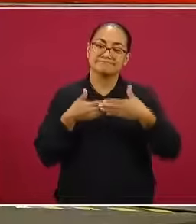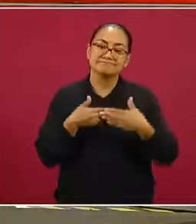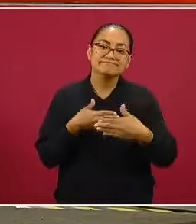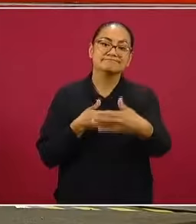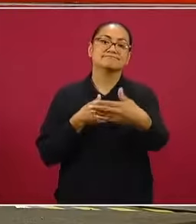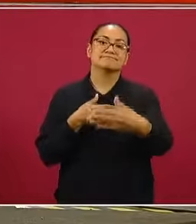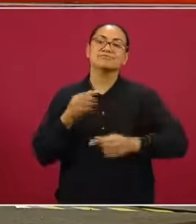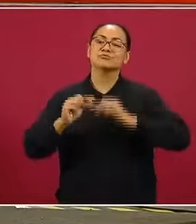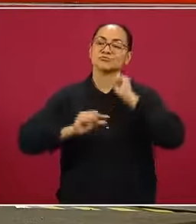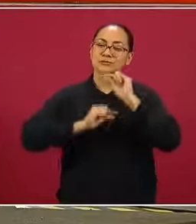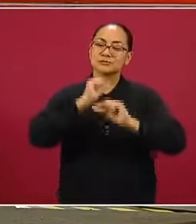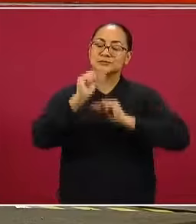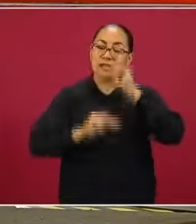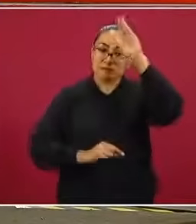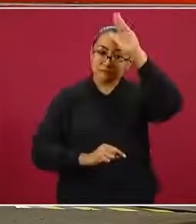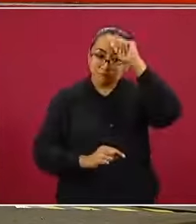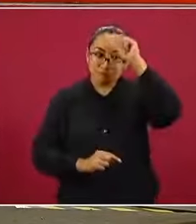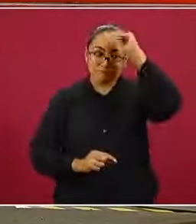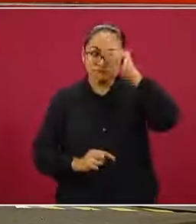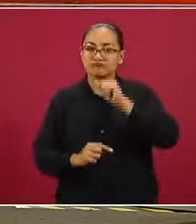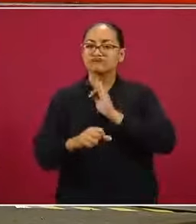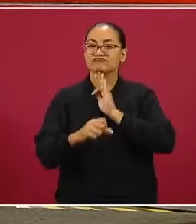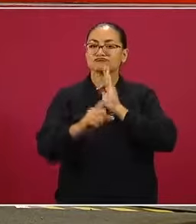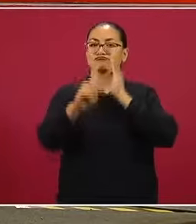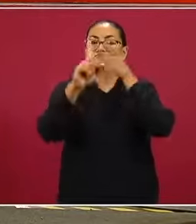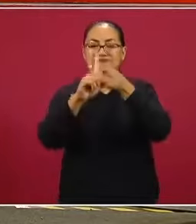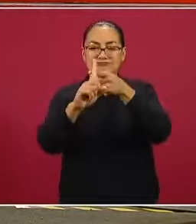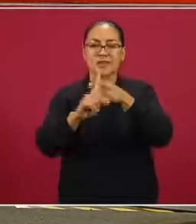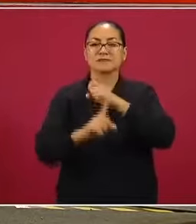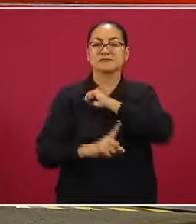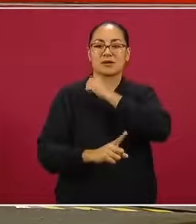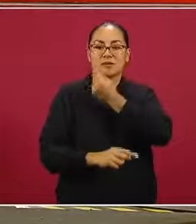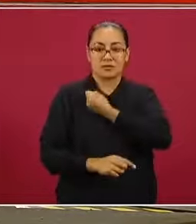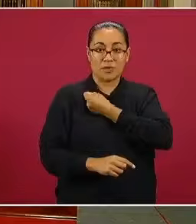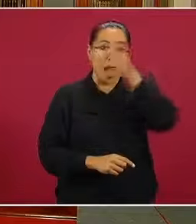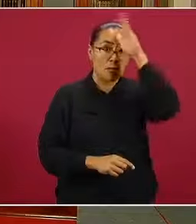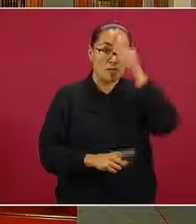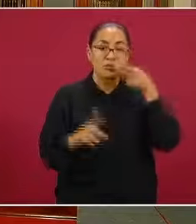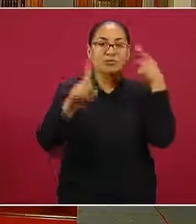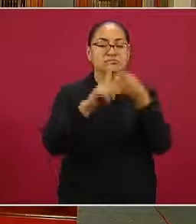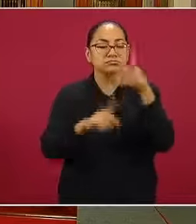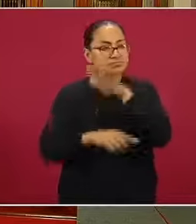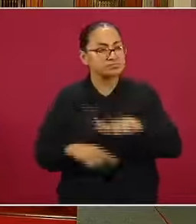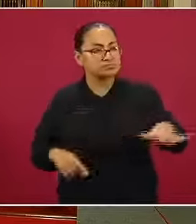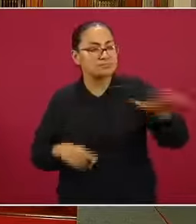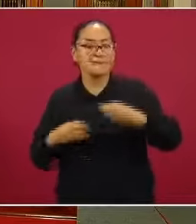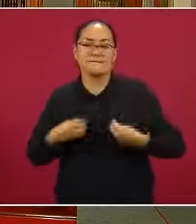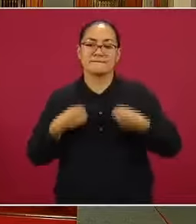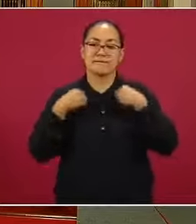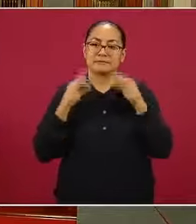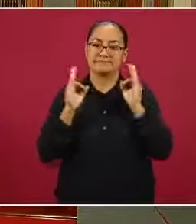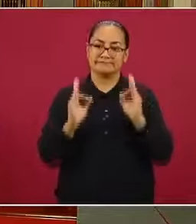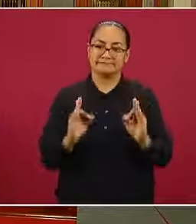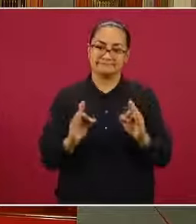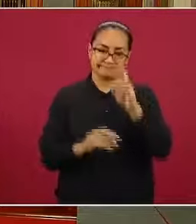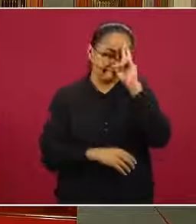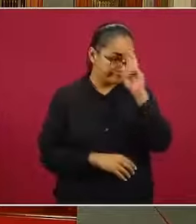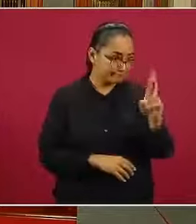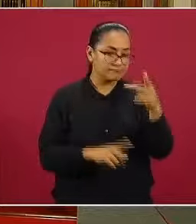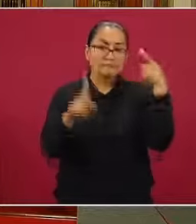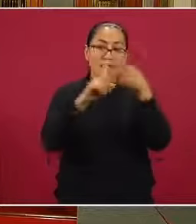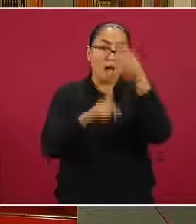consenso por la salud, el consenso por el bienestar, el consenso por los intereses superiores de la infancia y el derecho a la información, tal